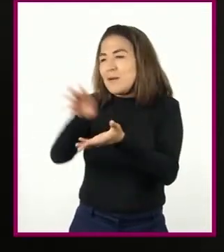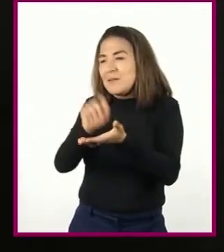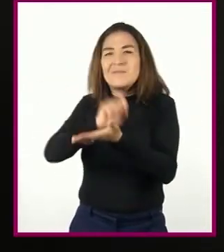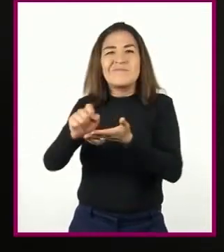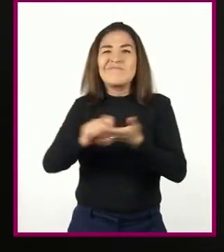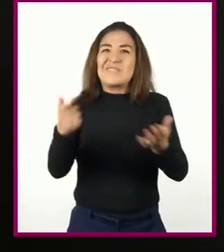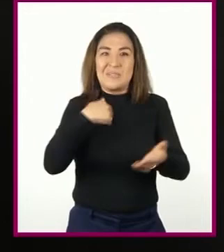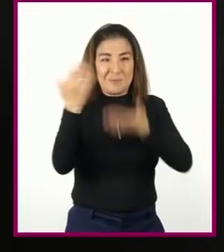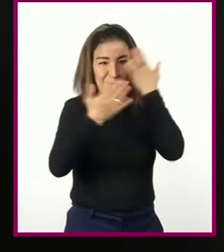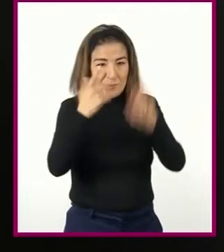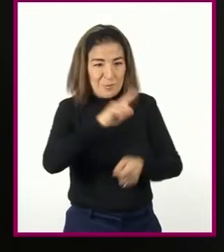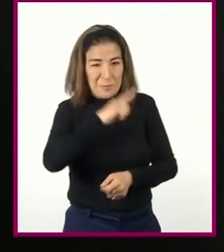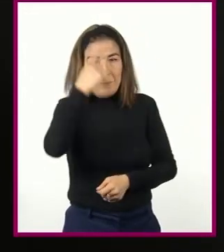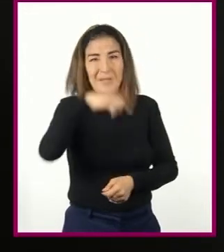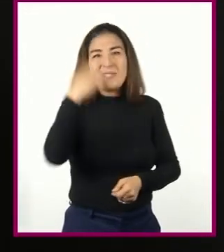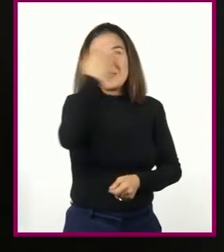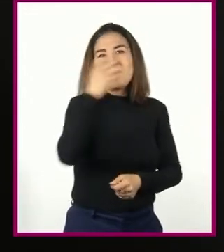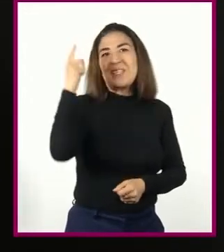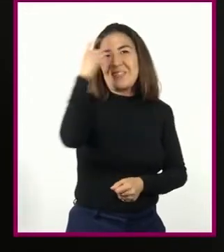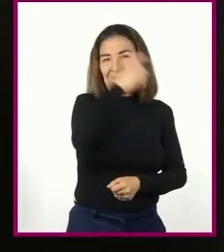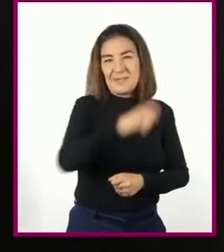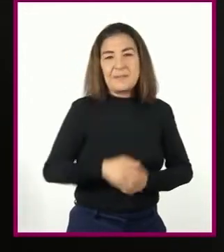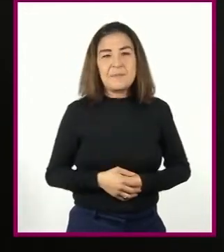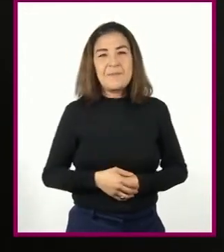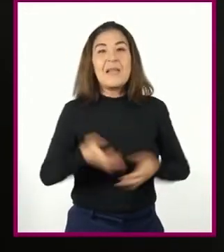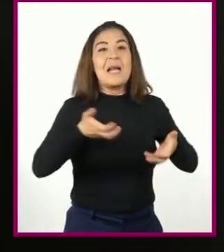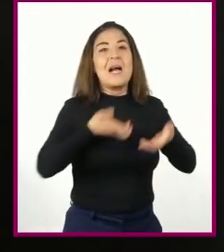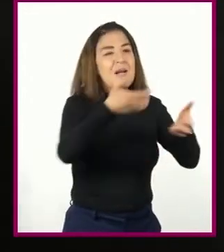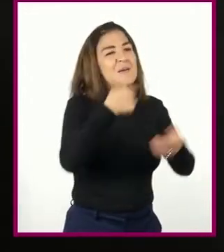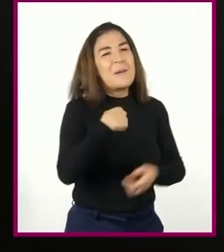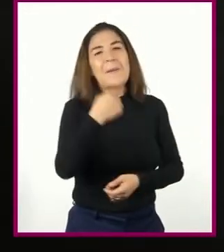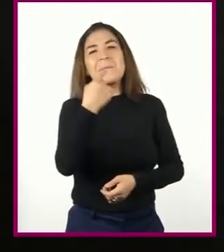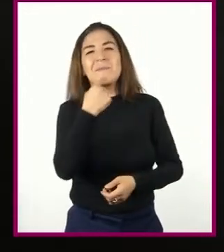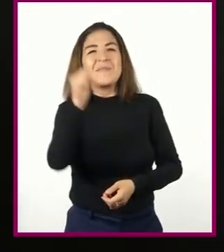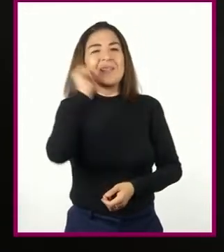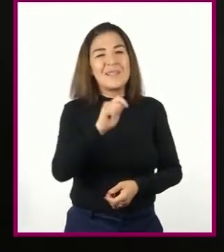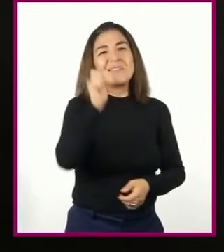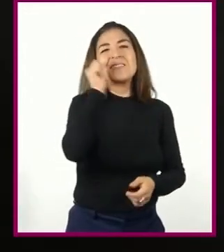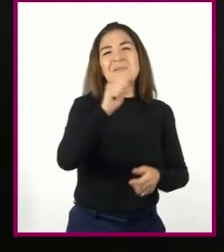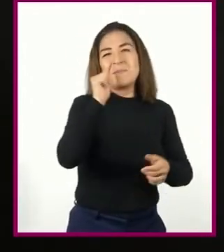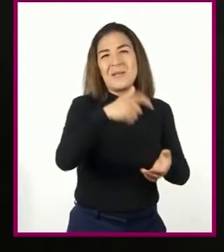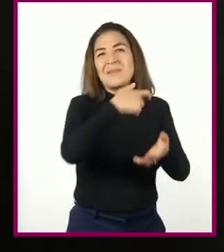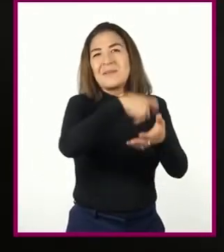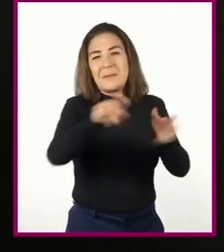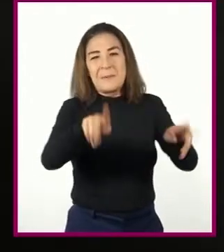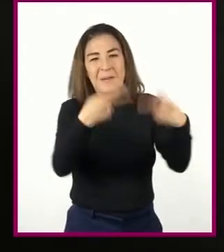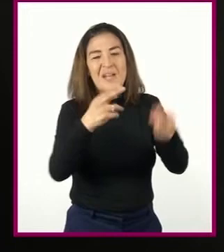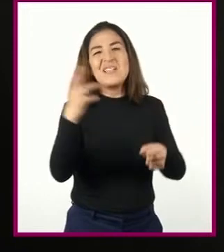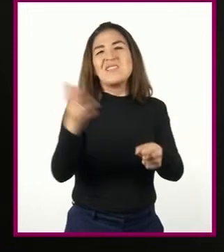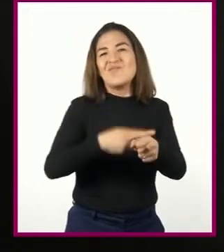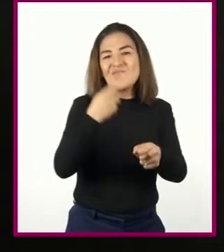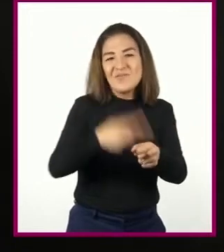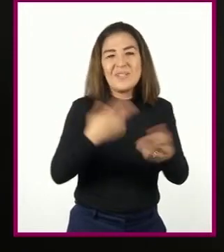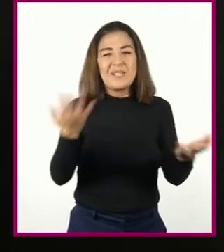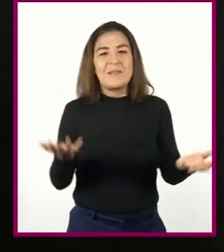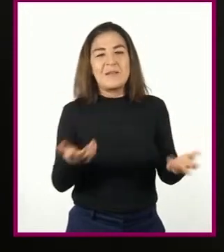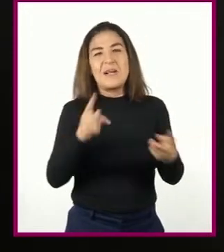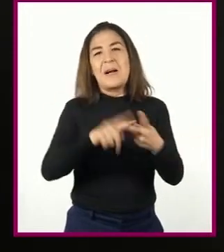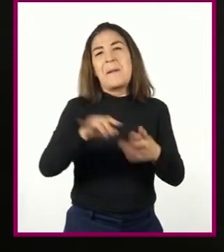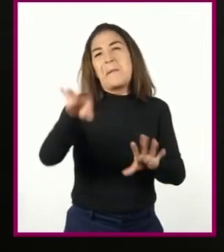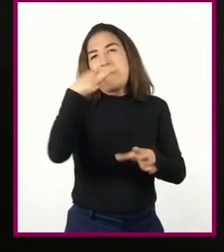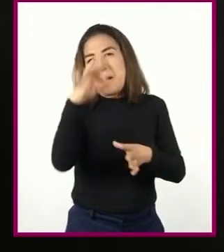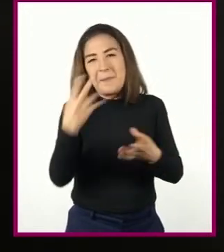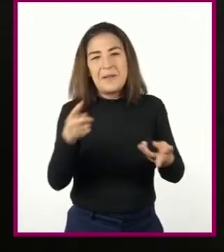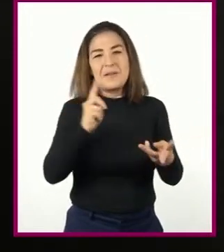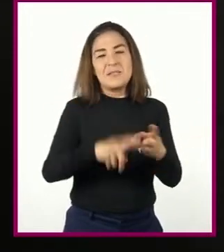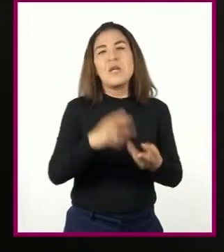exámenes. En la calle siempre se me antojan comprar los productos que venden, como los refrescos, las frituras